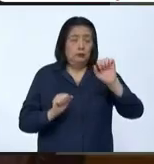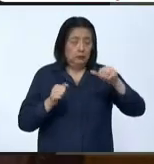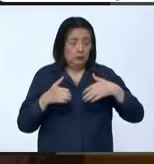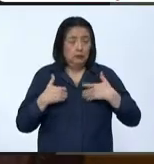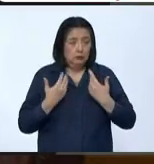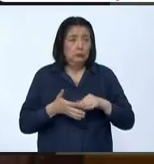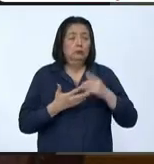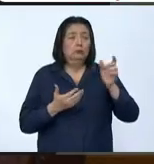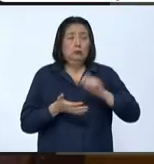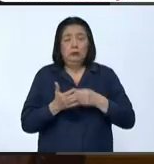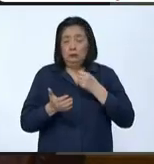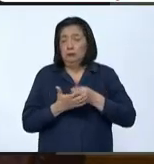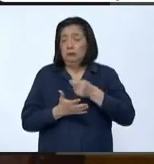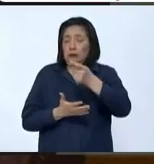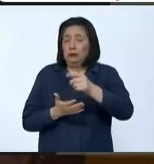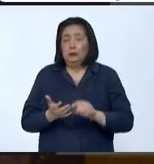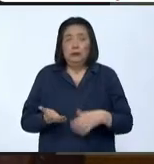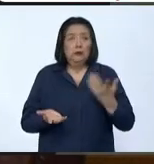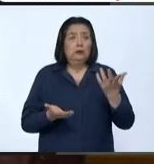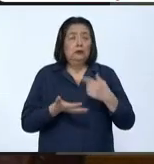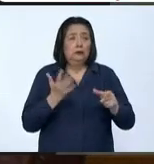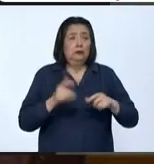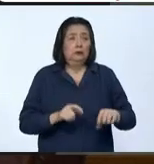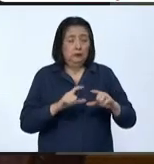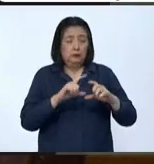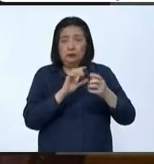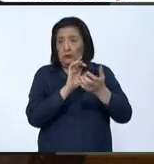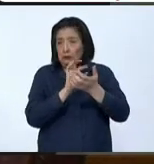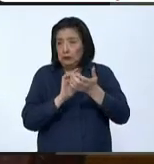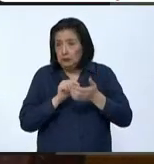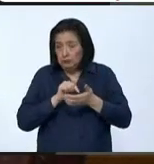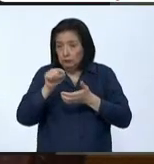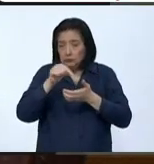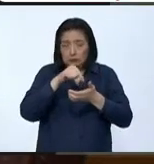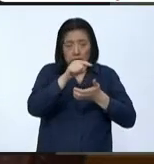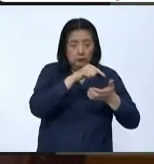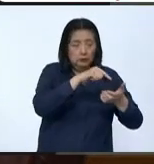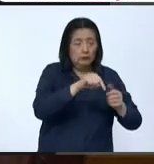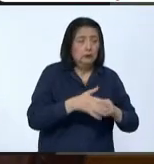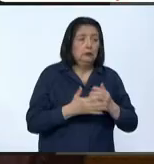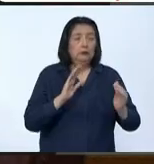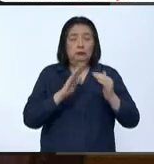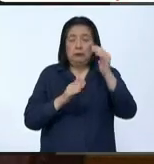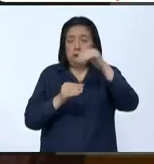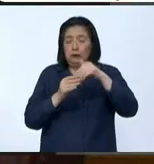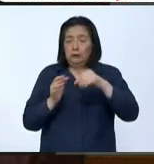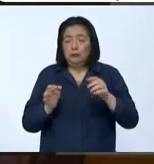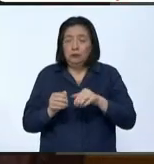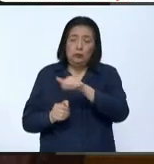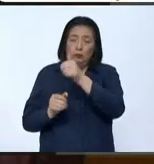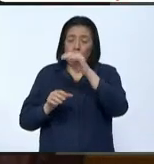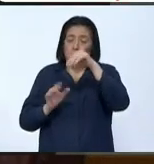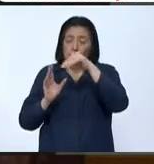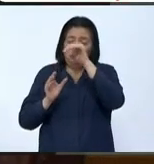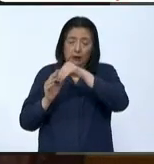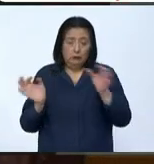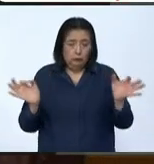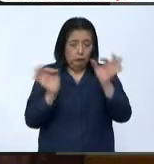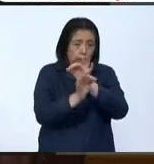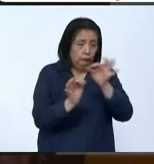que puedan realizar pagos a través de billeteras digitales transferencias interbancarias y otro tipo de